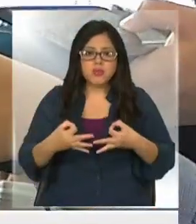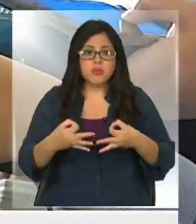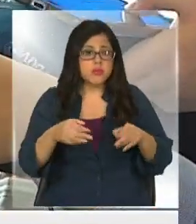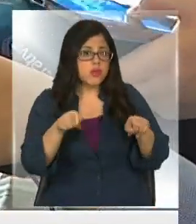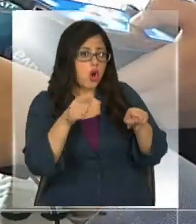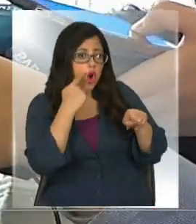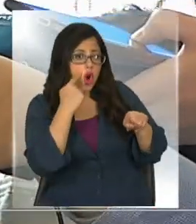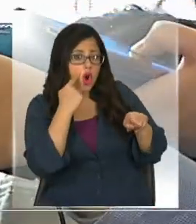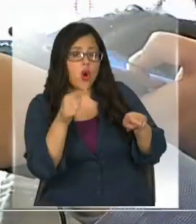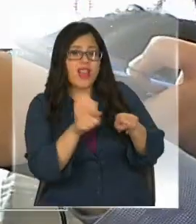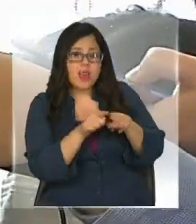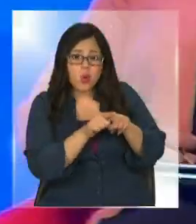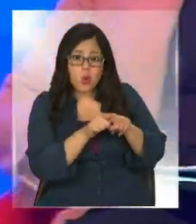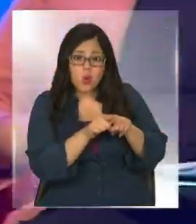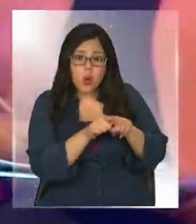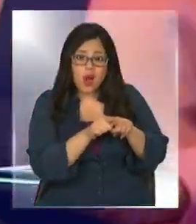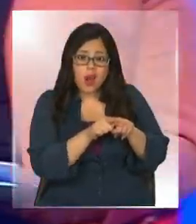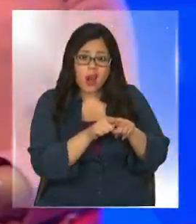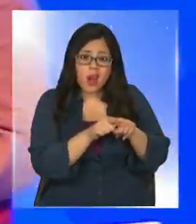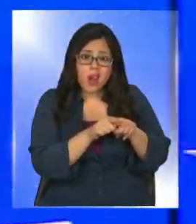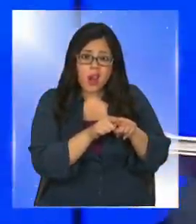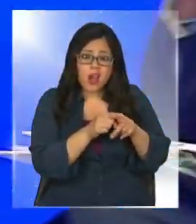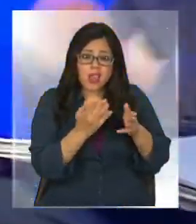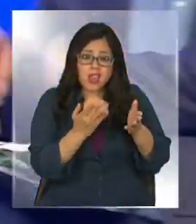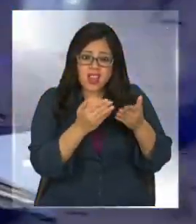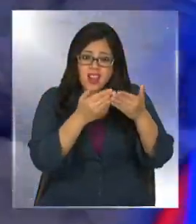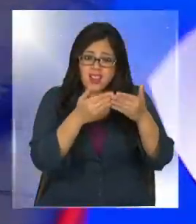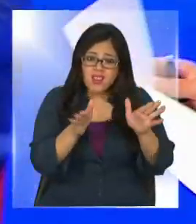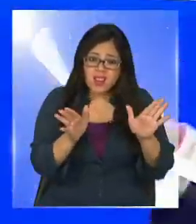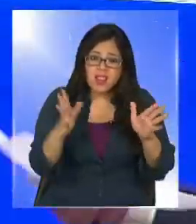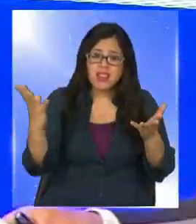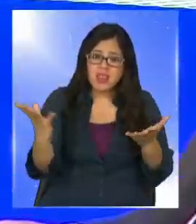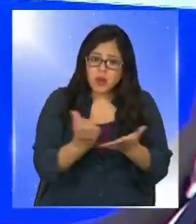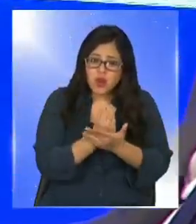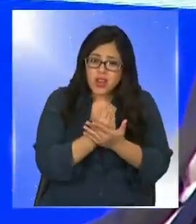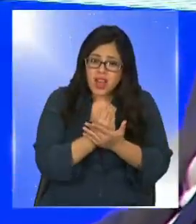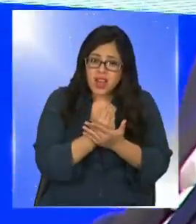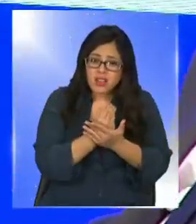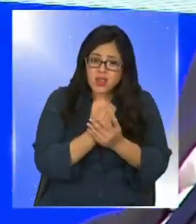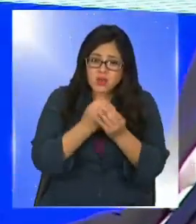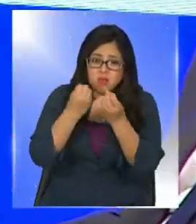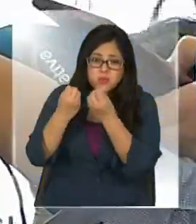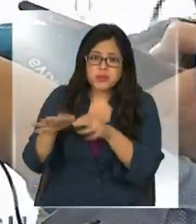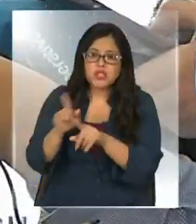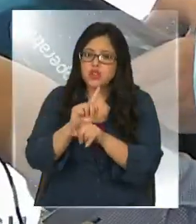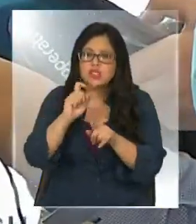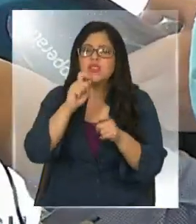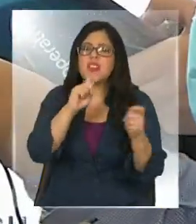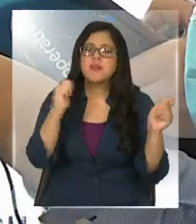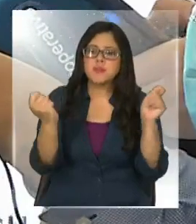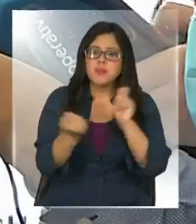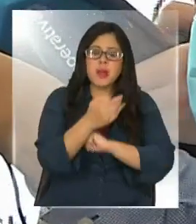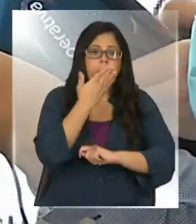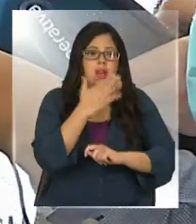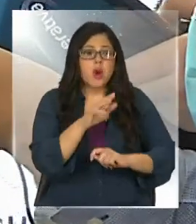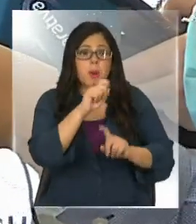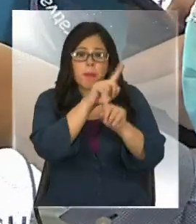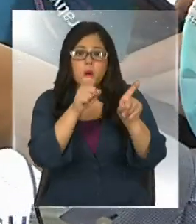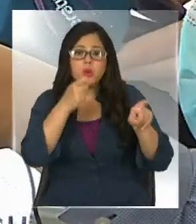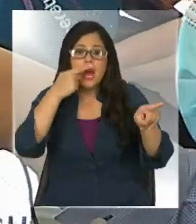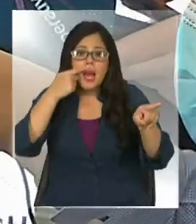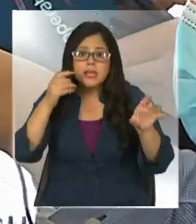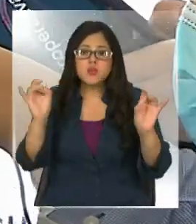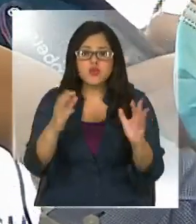fondo ni un centímetro menos en chile en libertad es que hemos alcanzado y por lo tanto se iría al revés es porque no le preguntamos a él si